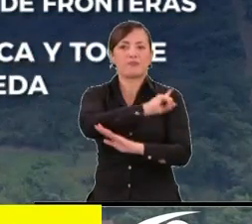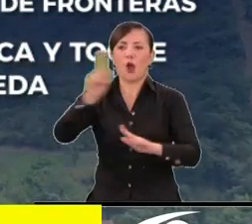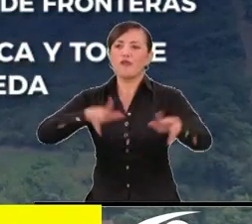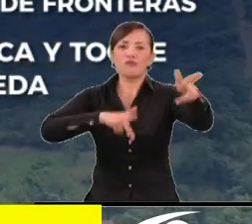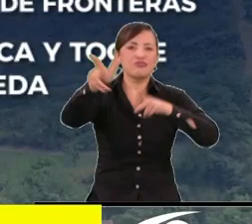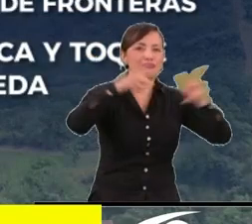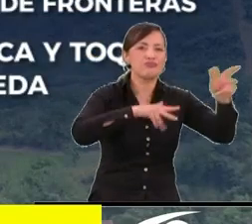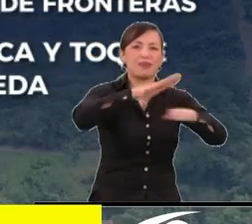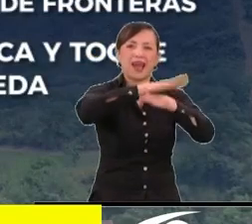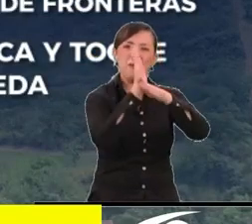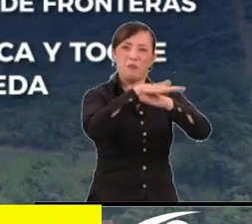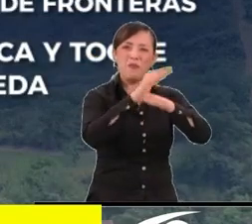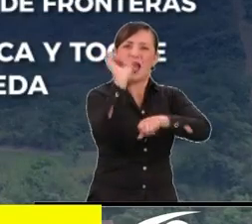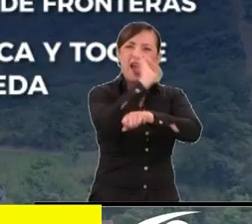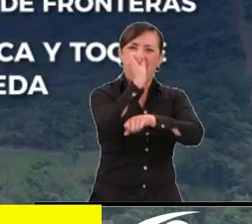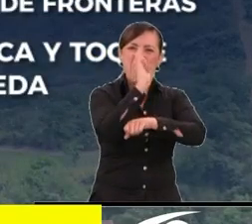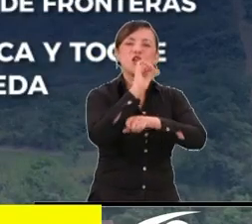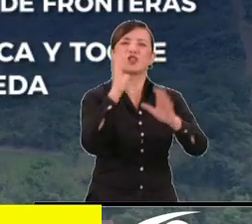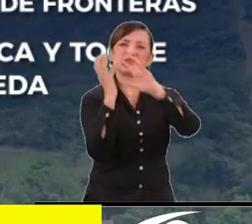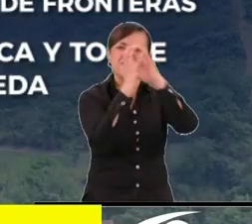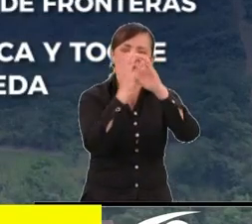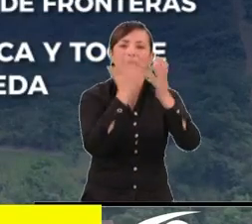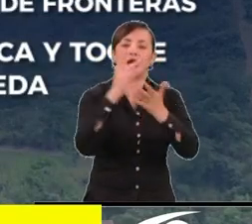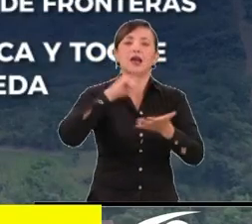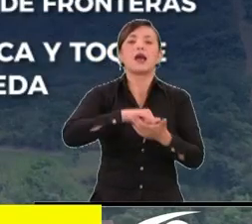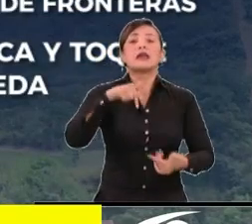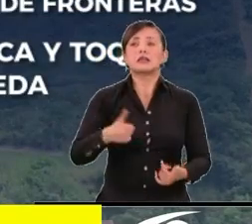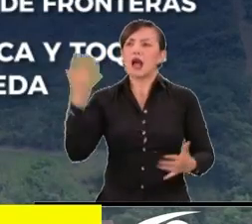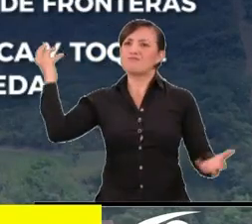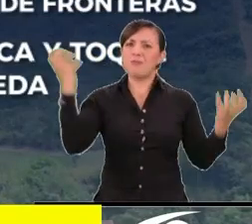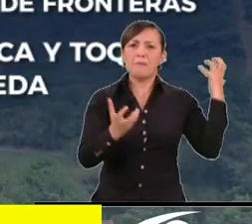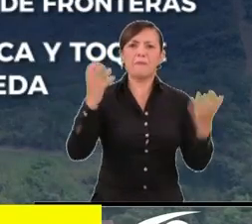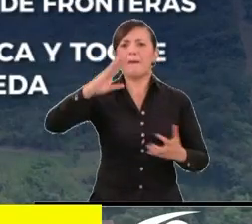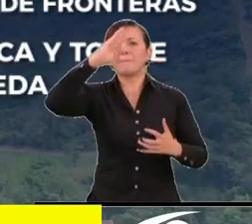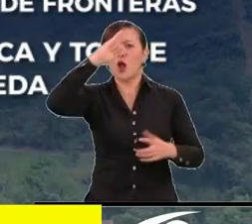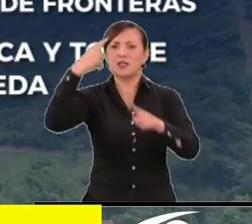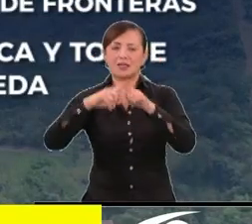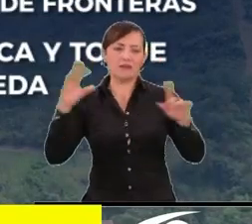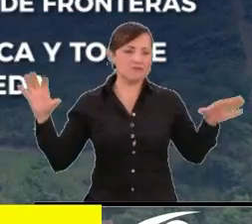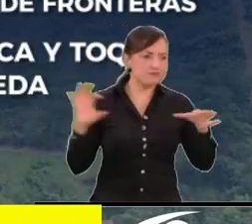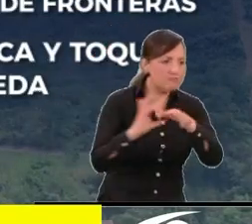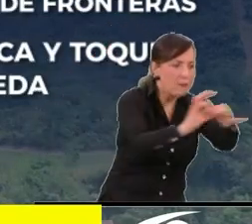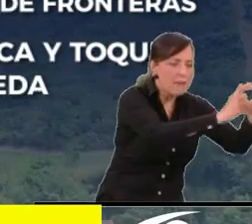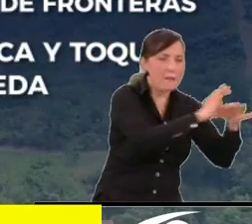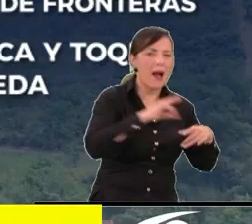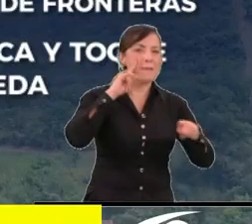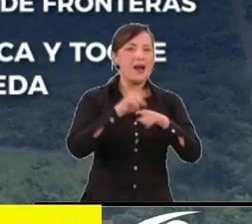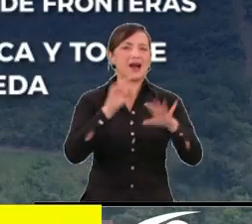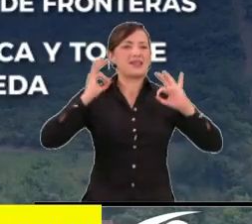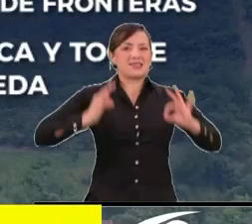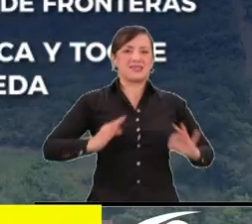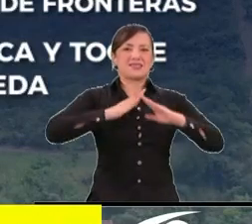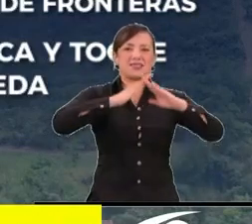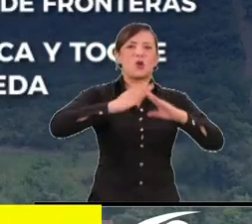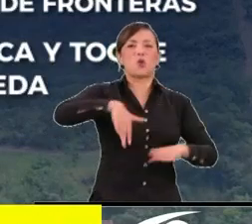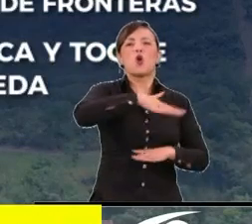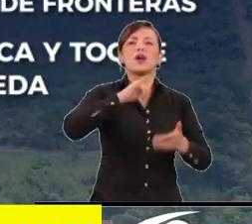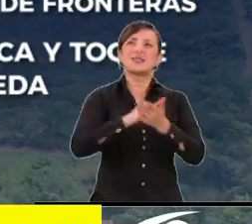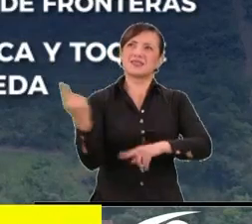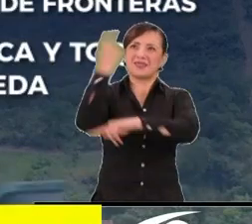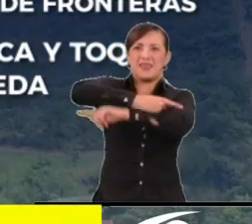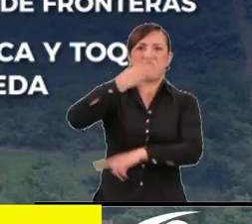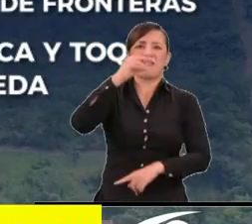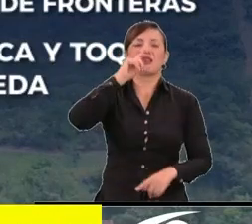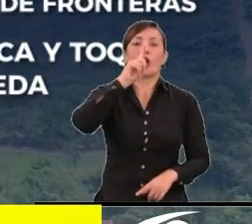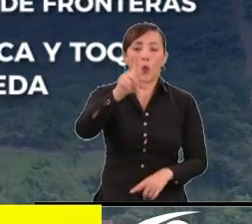esta hora están llegando decenas de unidades de la policía para unirse al dispositivo de seguridad planeado para ese 20 de julio. Hay que decir,